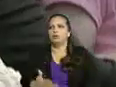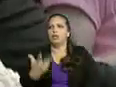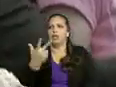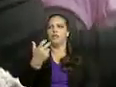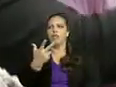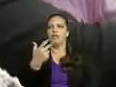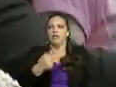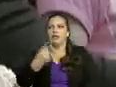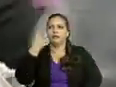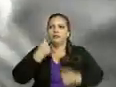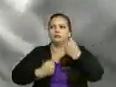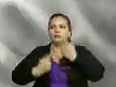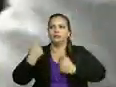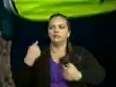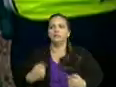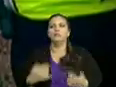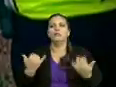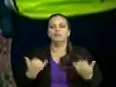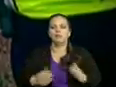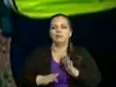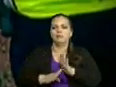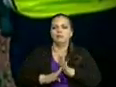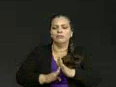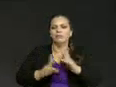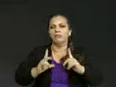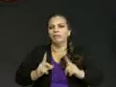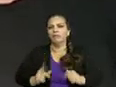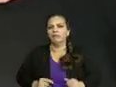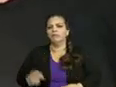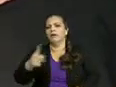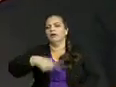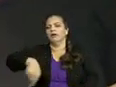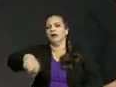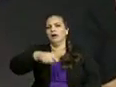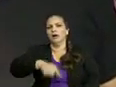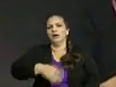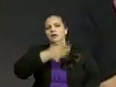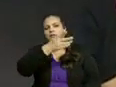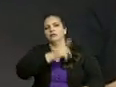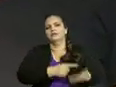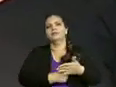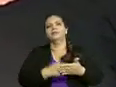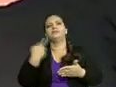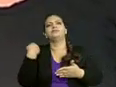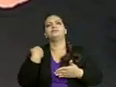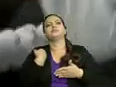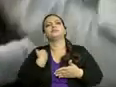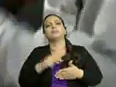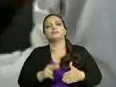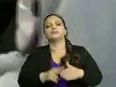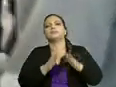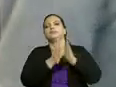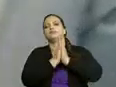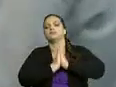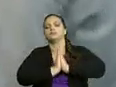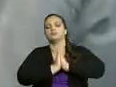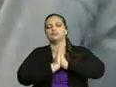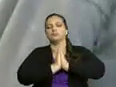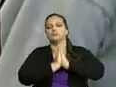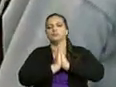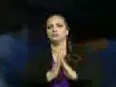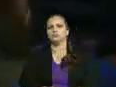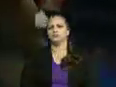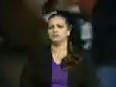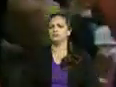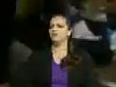en proceso de recuperación. Todos se dirigían a un culto religioso. Según explican, ya lo habían hecho en ocasiones anteriores, en